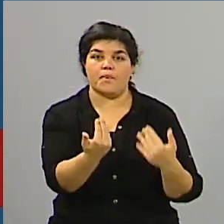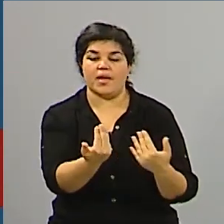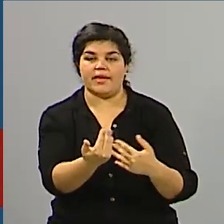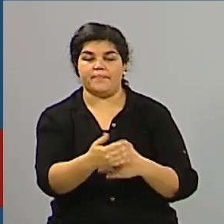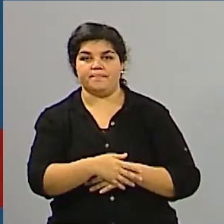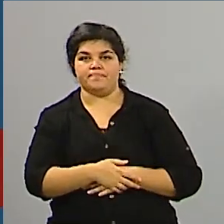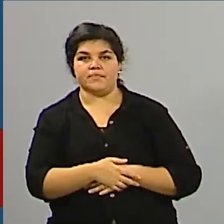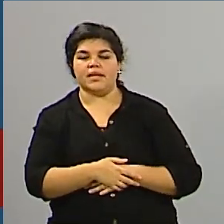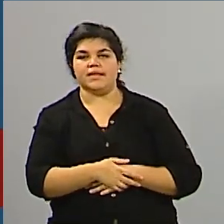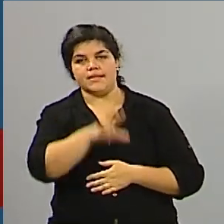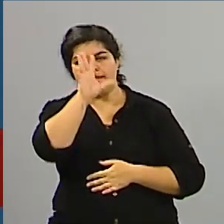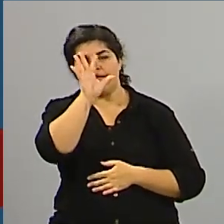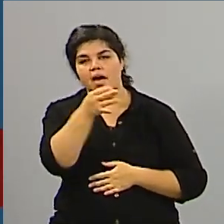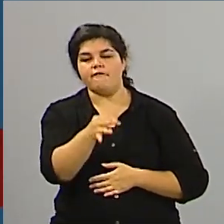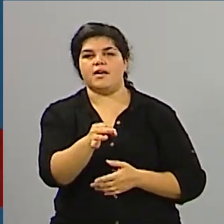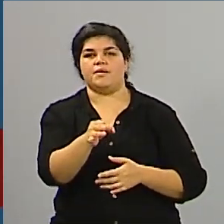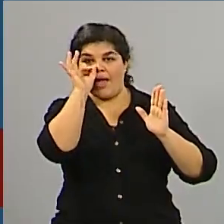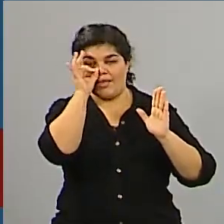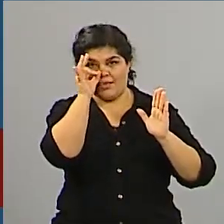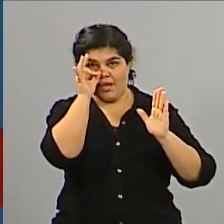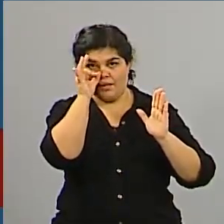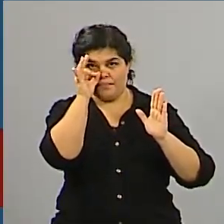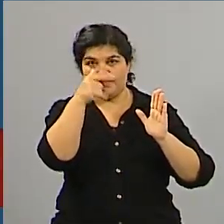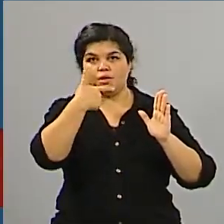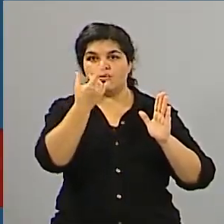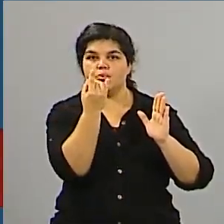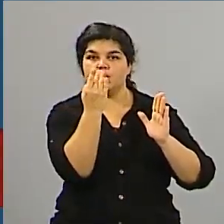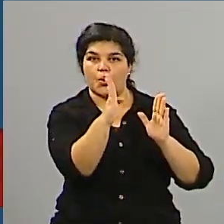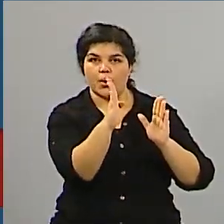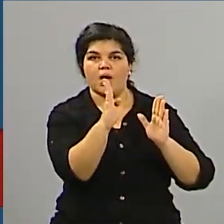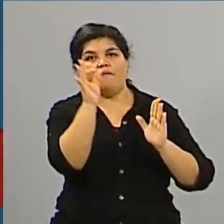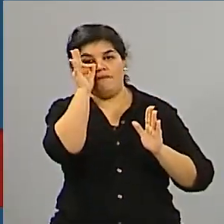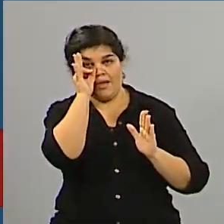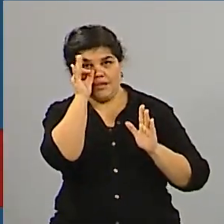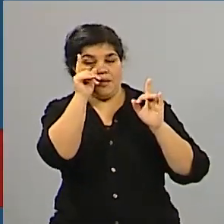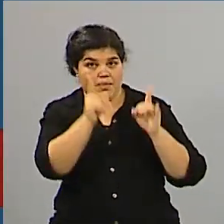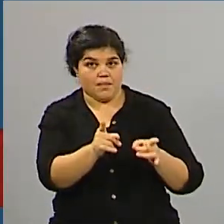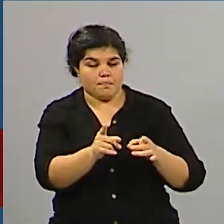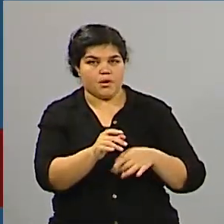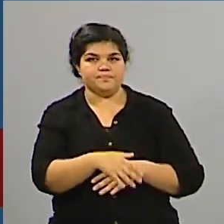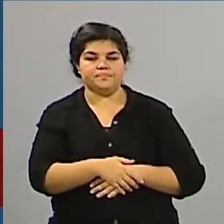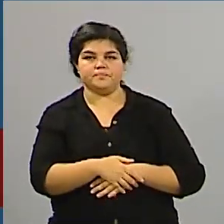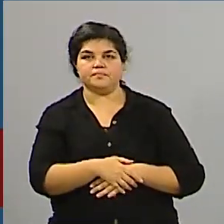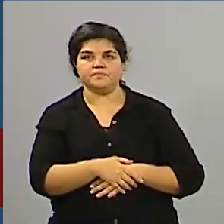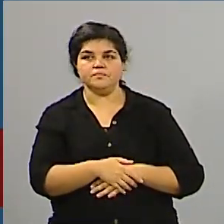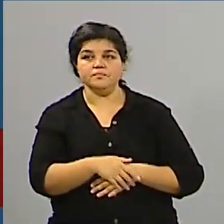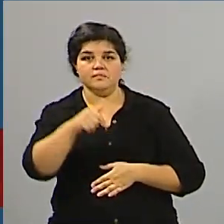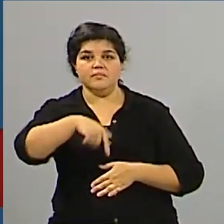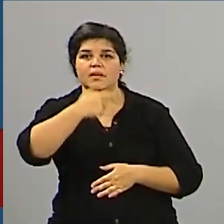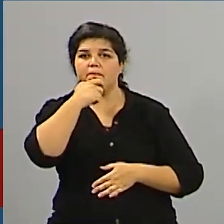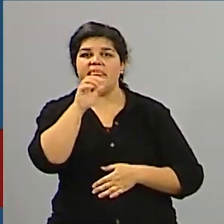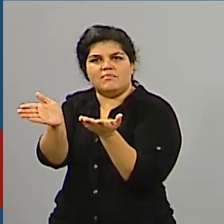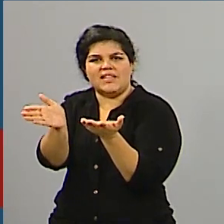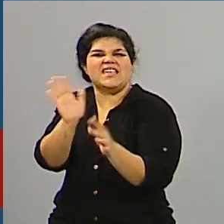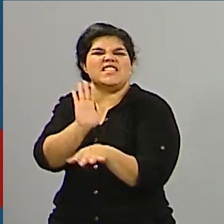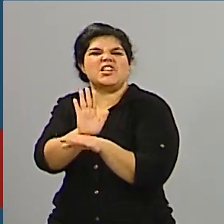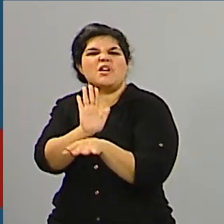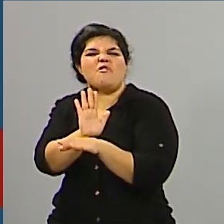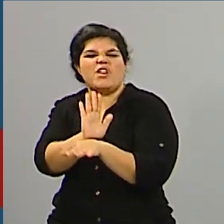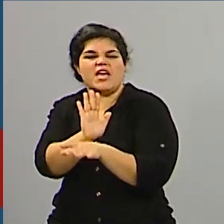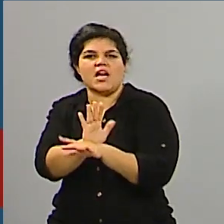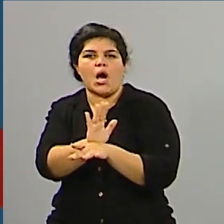¿Cómo ustedes han notado la diferencia entre uno y otro programa? Porque ya van 4 en el impacto que han tenido en